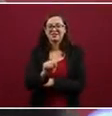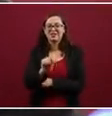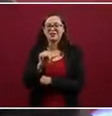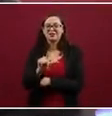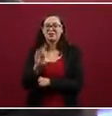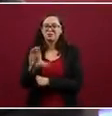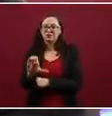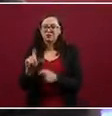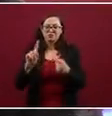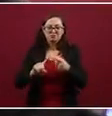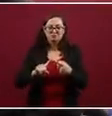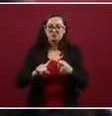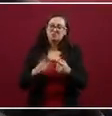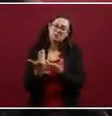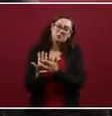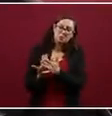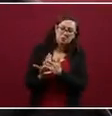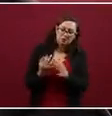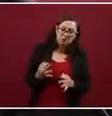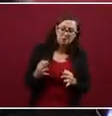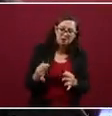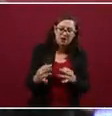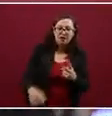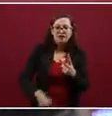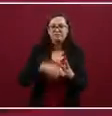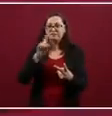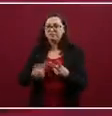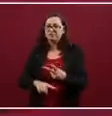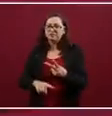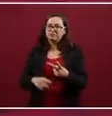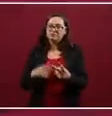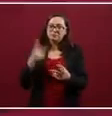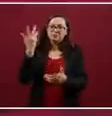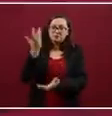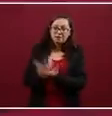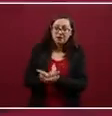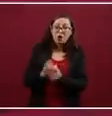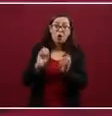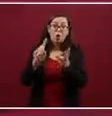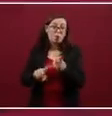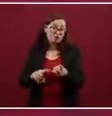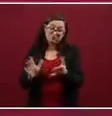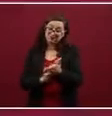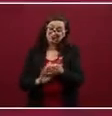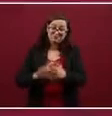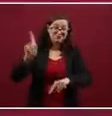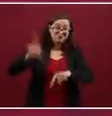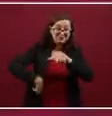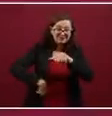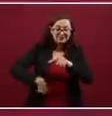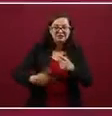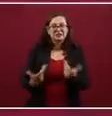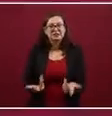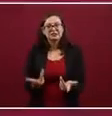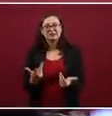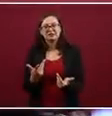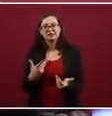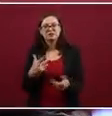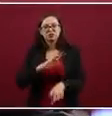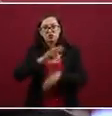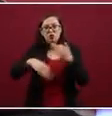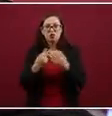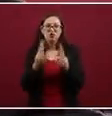tres, un acuerdo de libre comercio con México. Y entonces todas las inversiones que tengamos previstas en